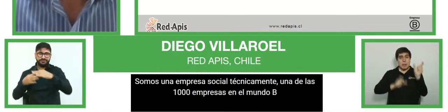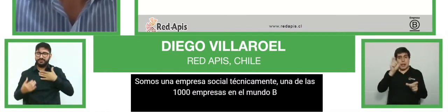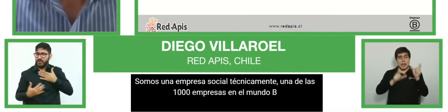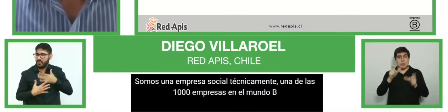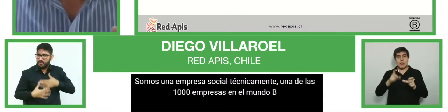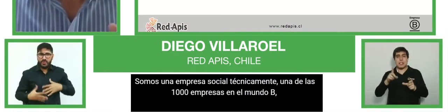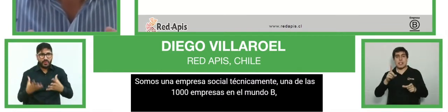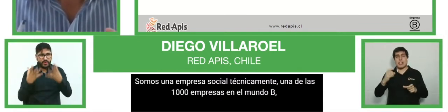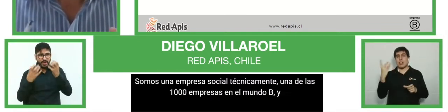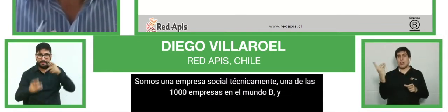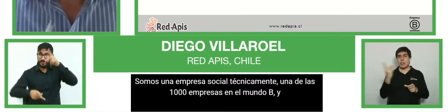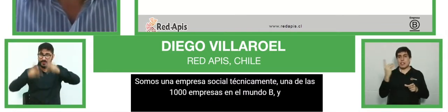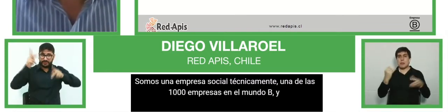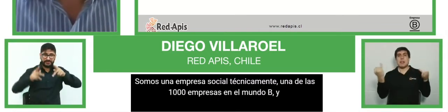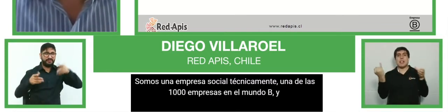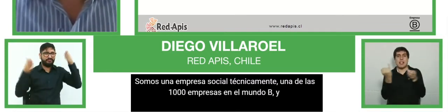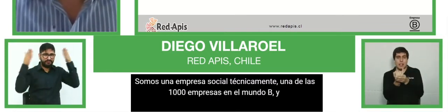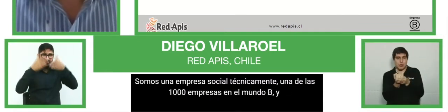discapacidad,